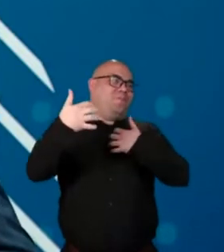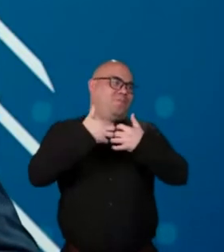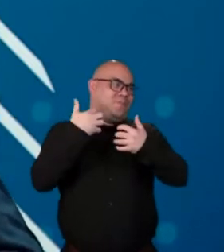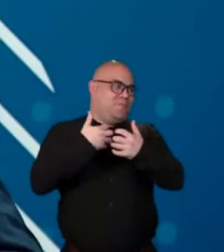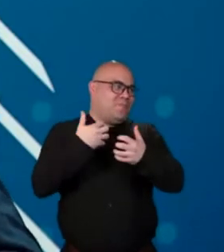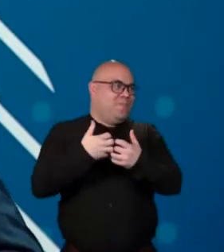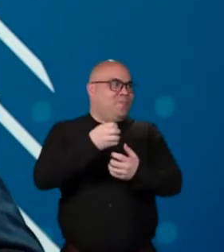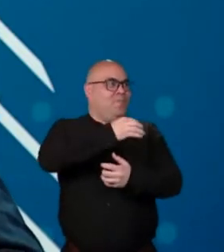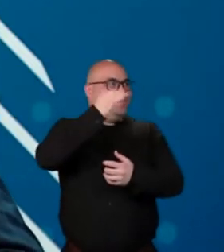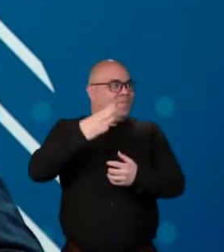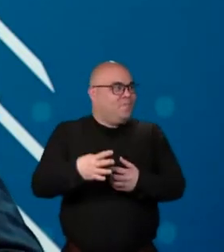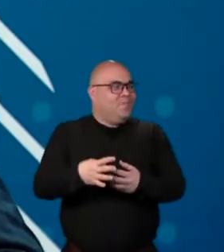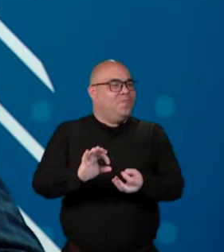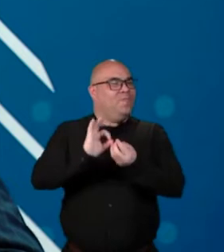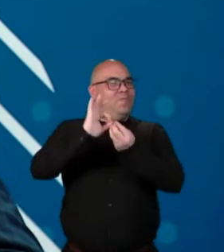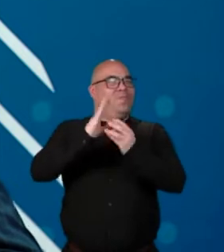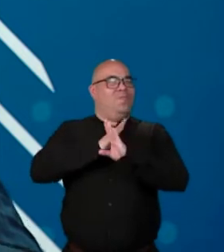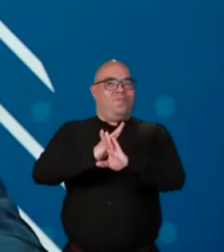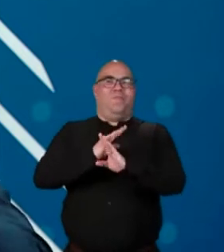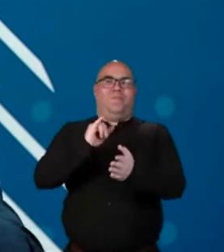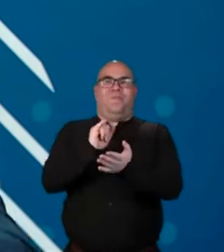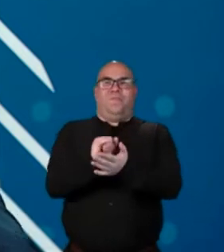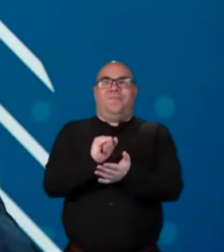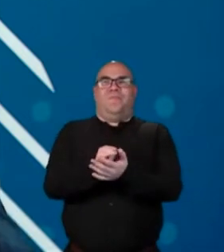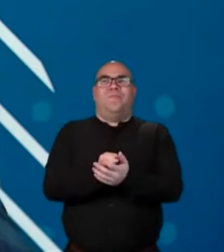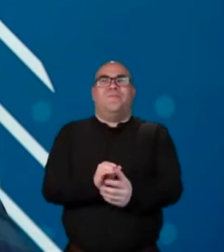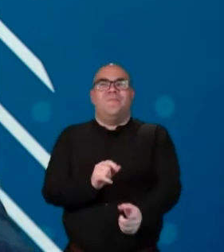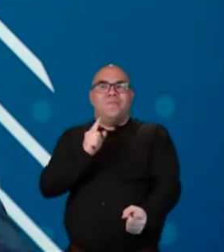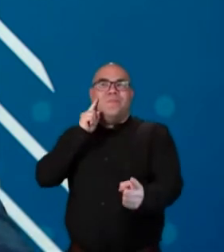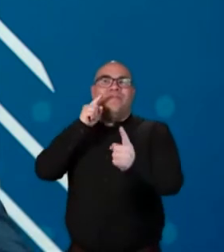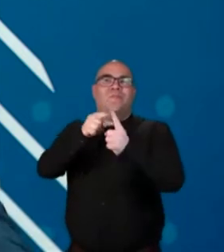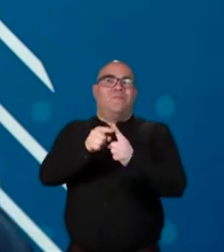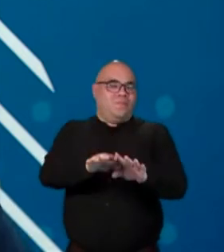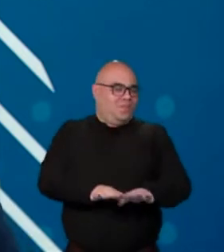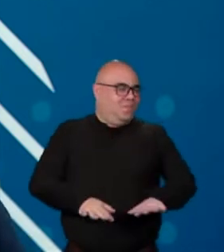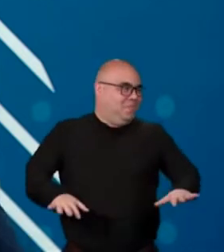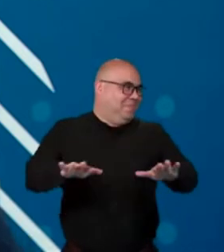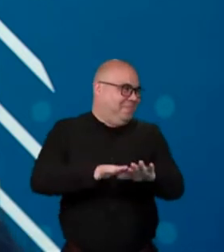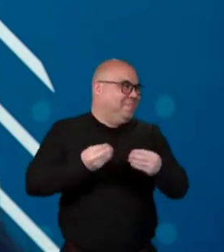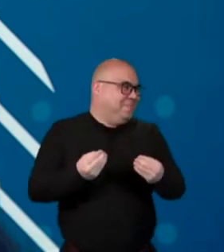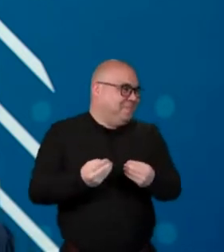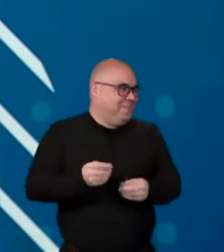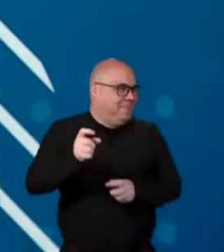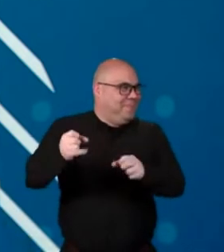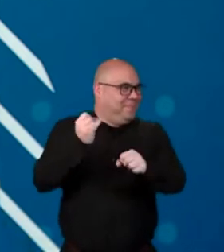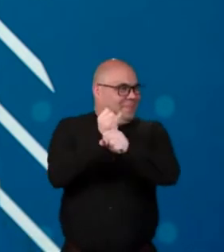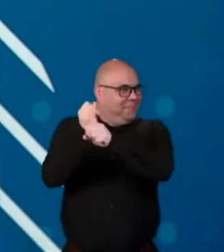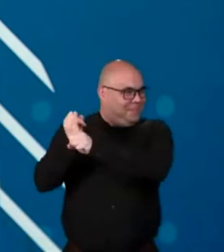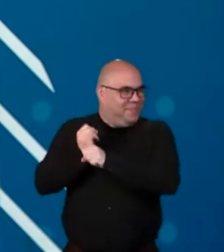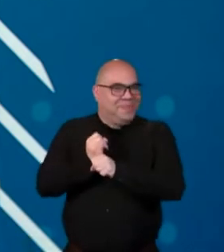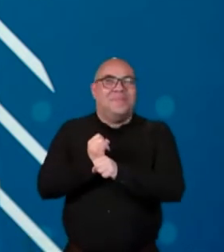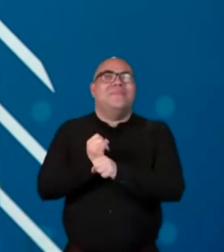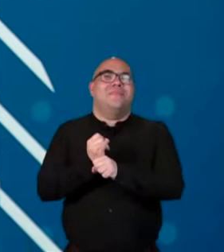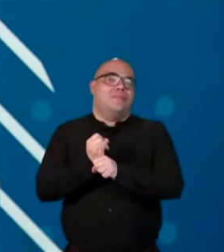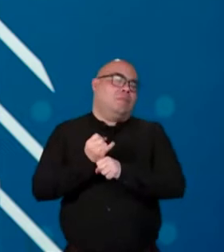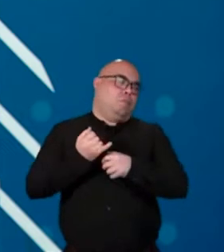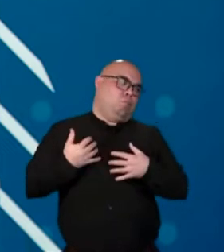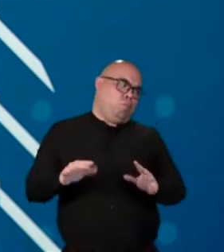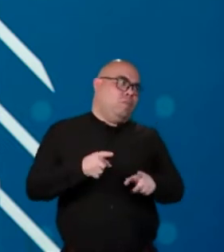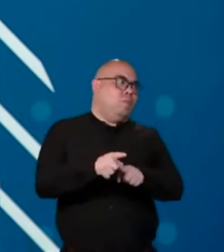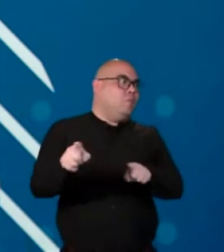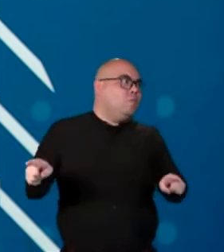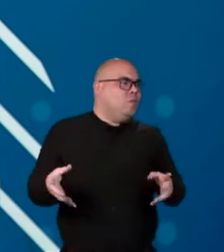y que esperamos que sea ese espacio también para que las instituciones que ya lo tienen